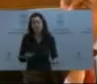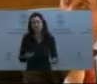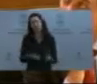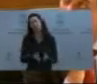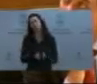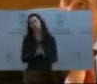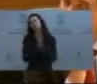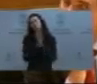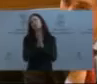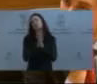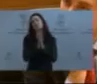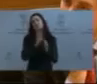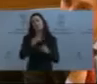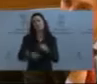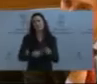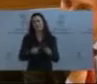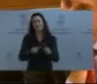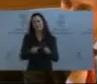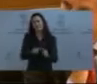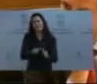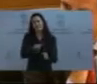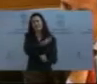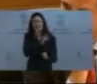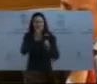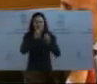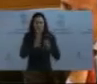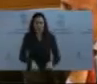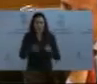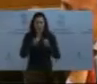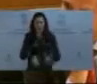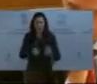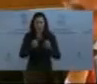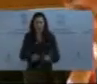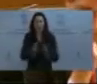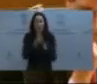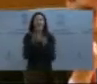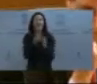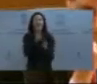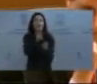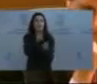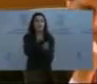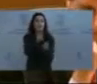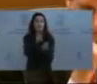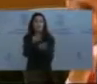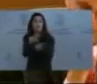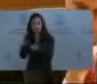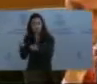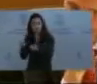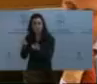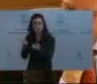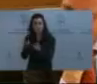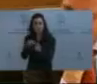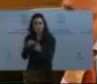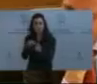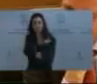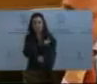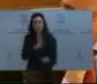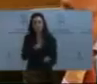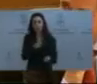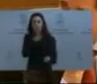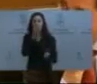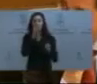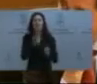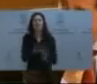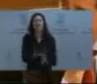las familias que renunciaron a la herencia por culpa del afán recaudatorio desmedido, desproporcionado, del Gobierno socialista de